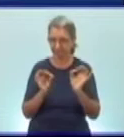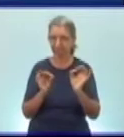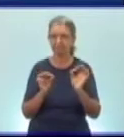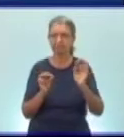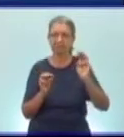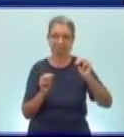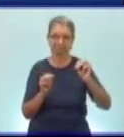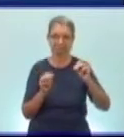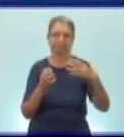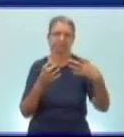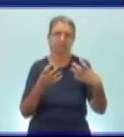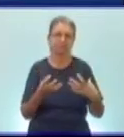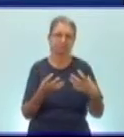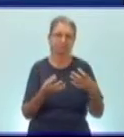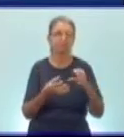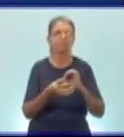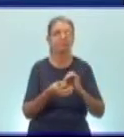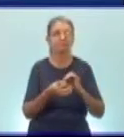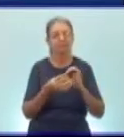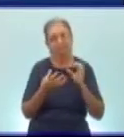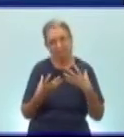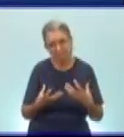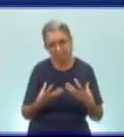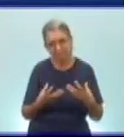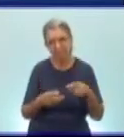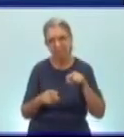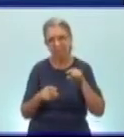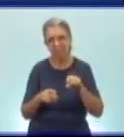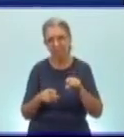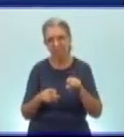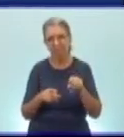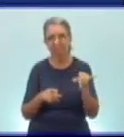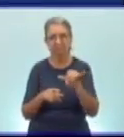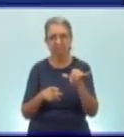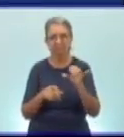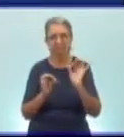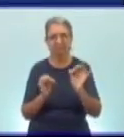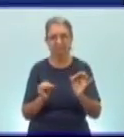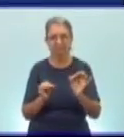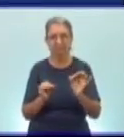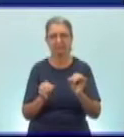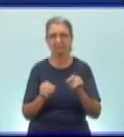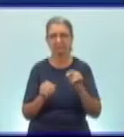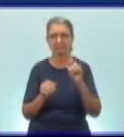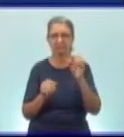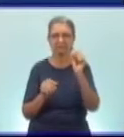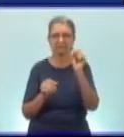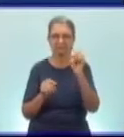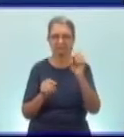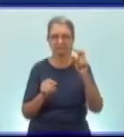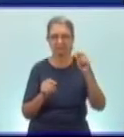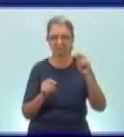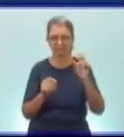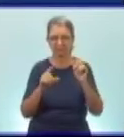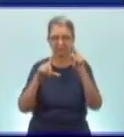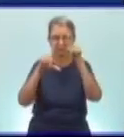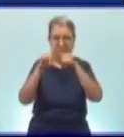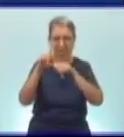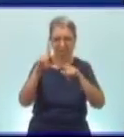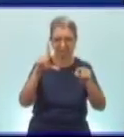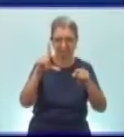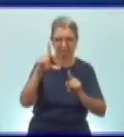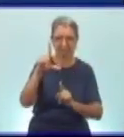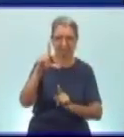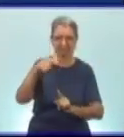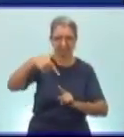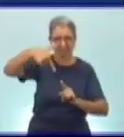producto de la masa por la gravedad, sabemos, ¿verdad?, que es igual a la fuerza de gravedad. Pero ahora por el seno del ángulo, por ser una descomposición de este